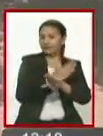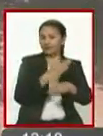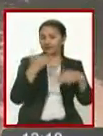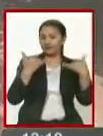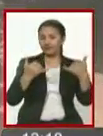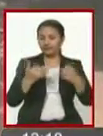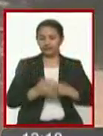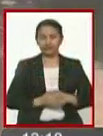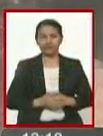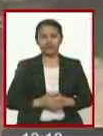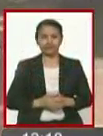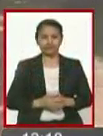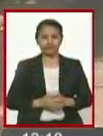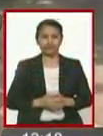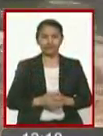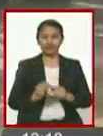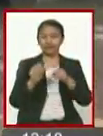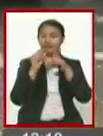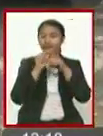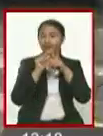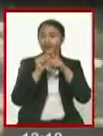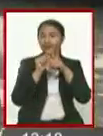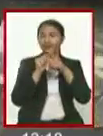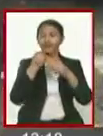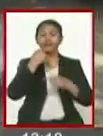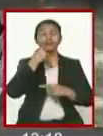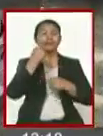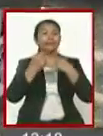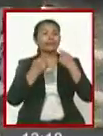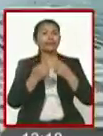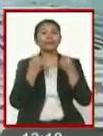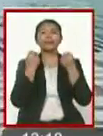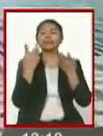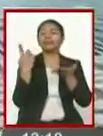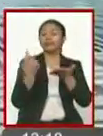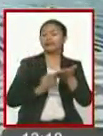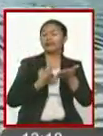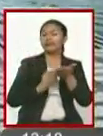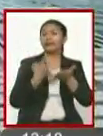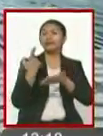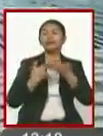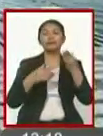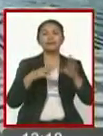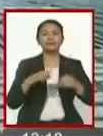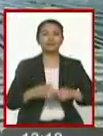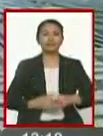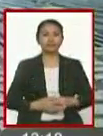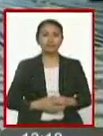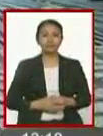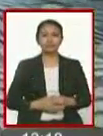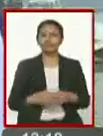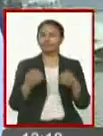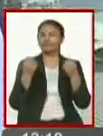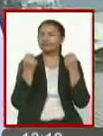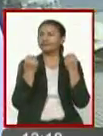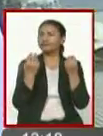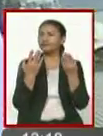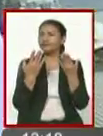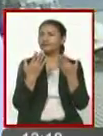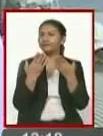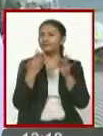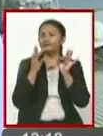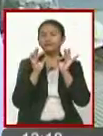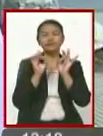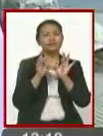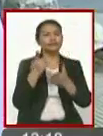jugar eso no son son mensajes que te están expresando muchas veces esas situaciones delicadas y tan